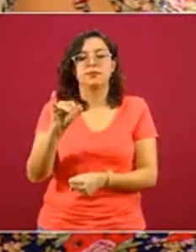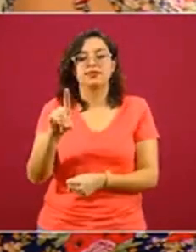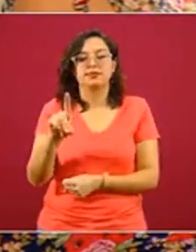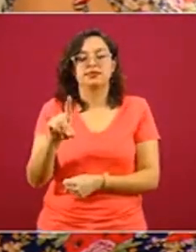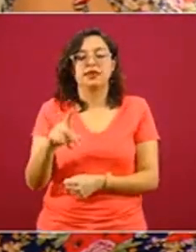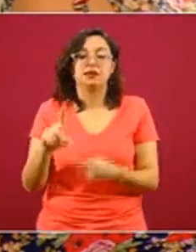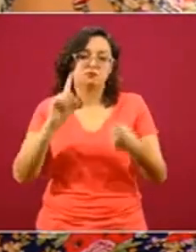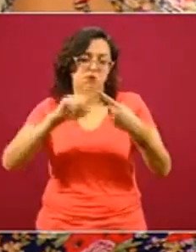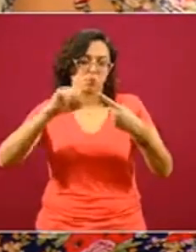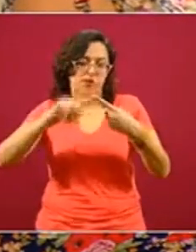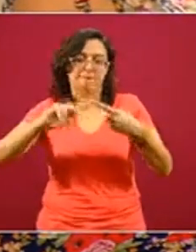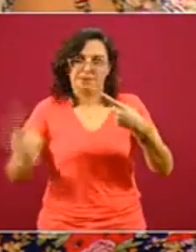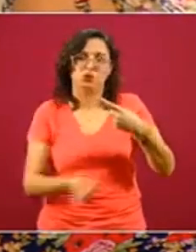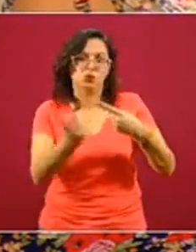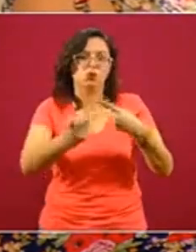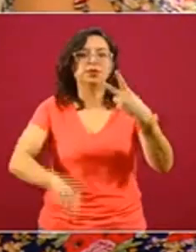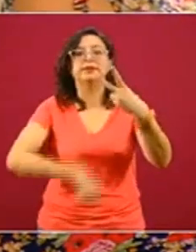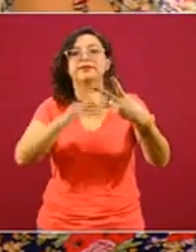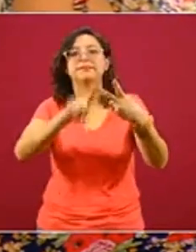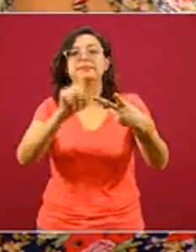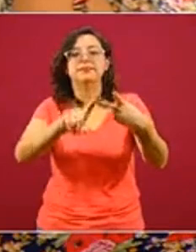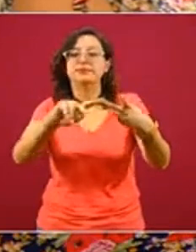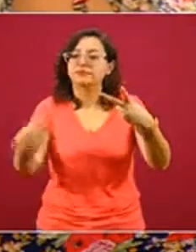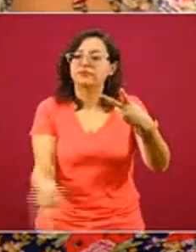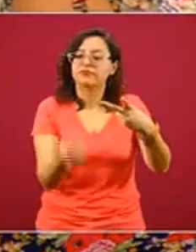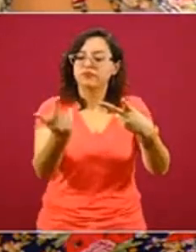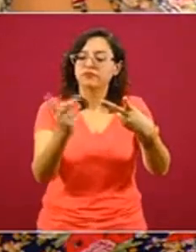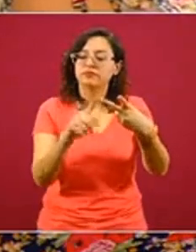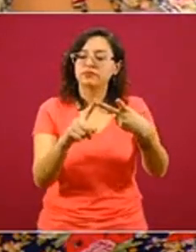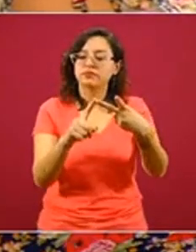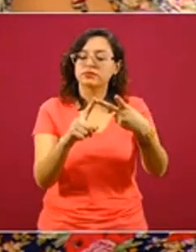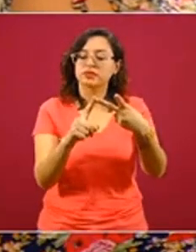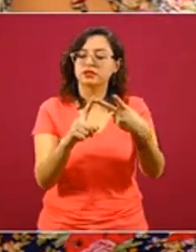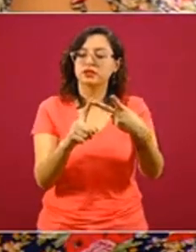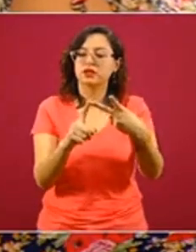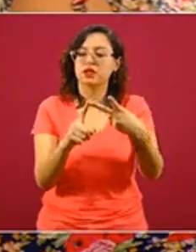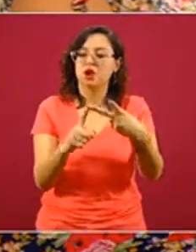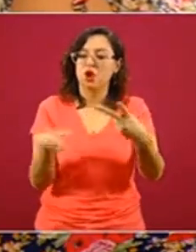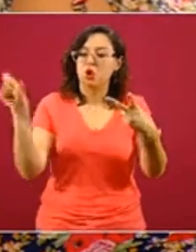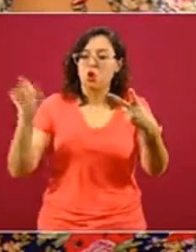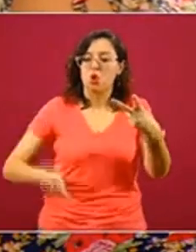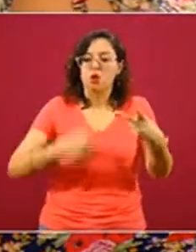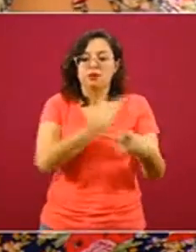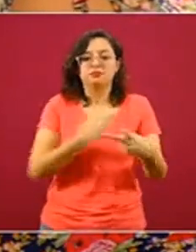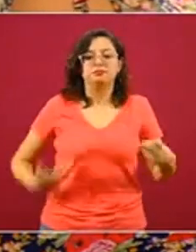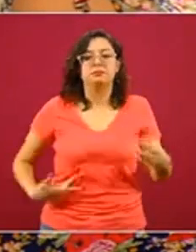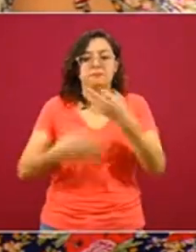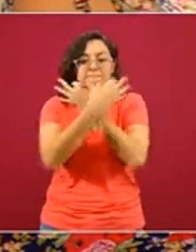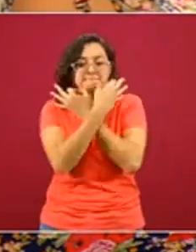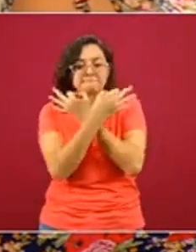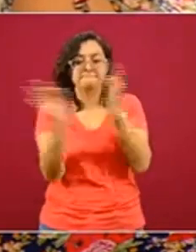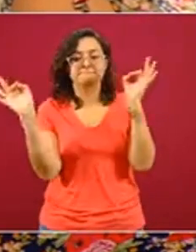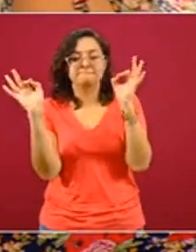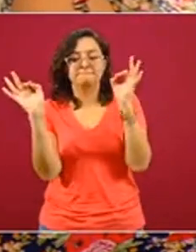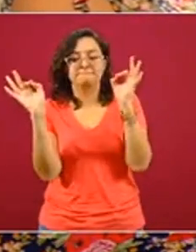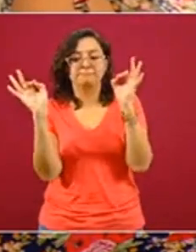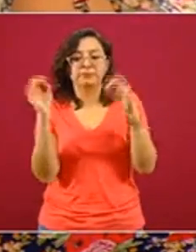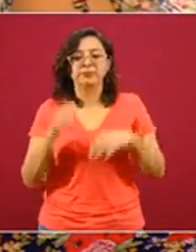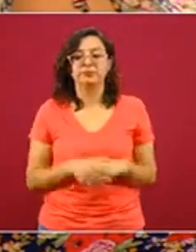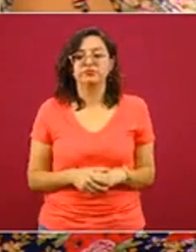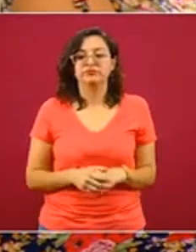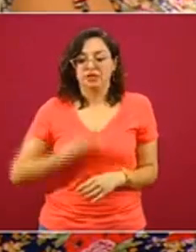sería por un lado. Y por el otro, hablaba usted del mensaje que dio hoy el presidente. Dice él que la